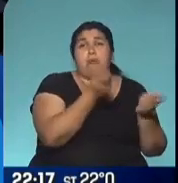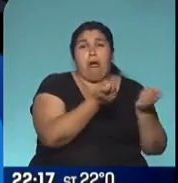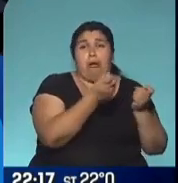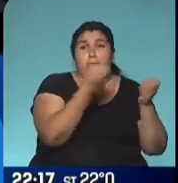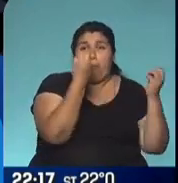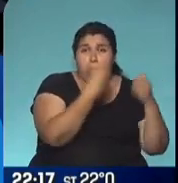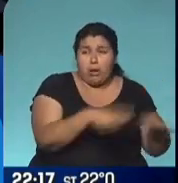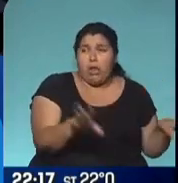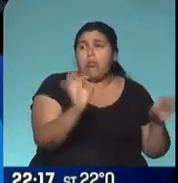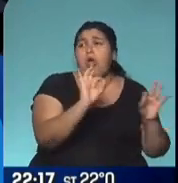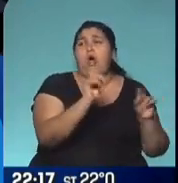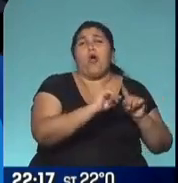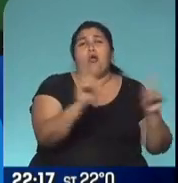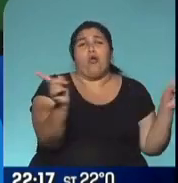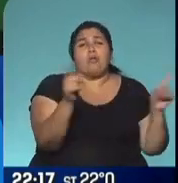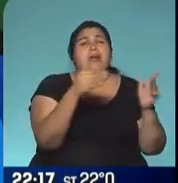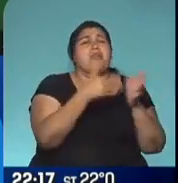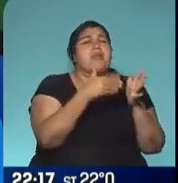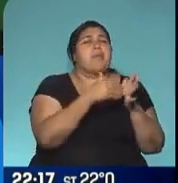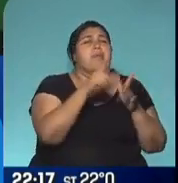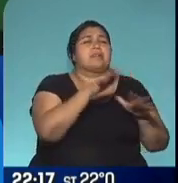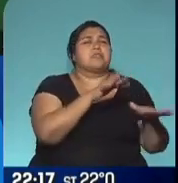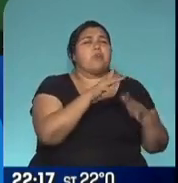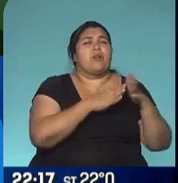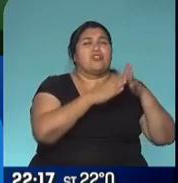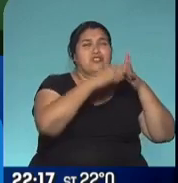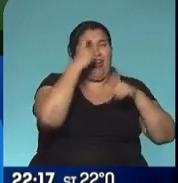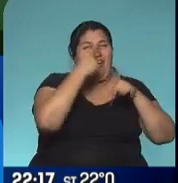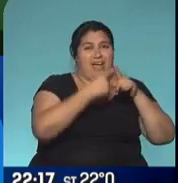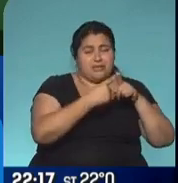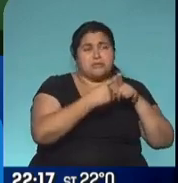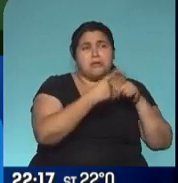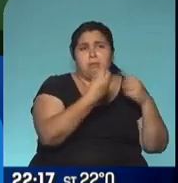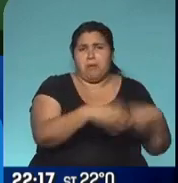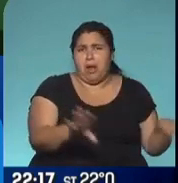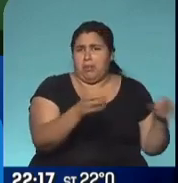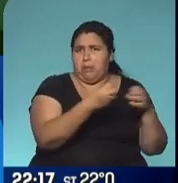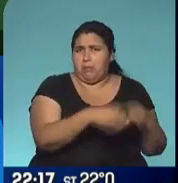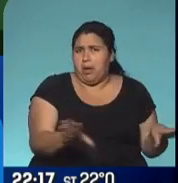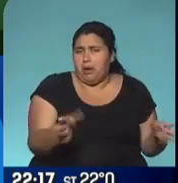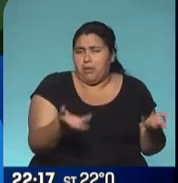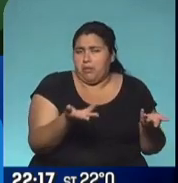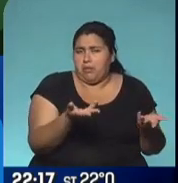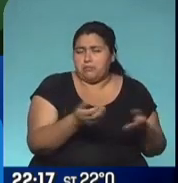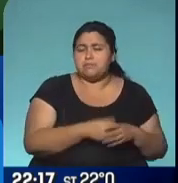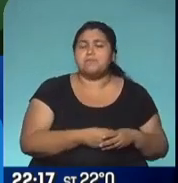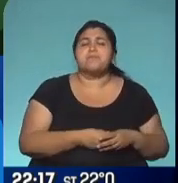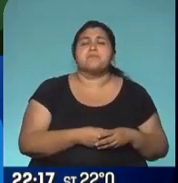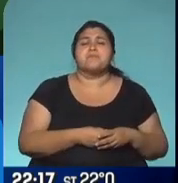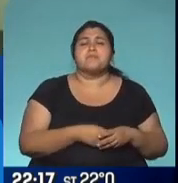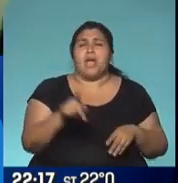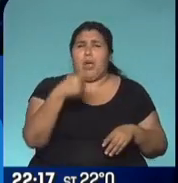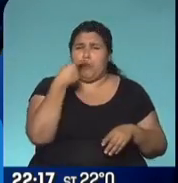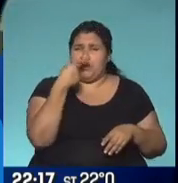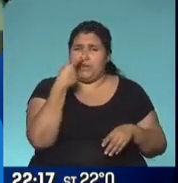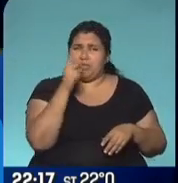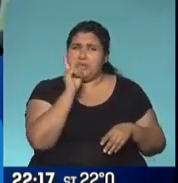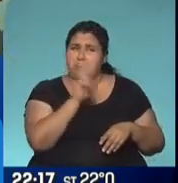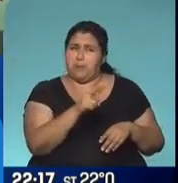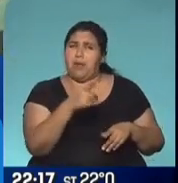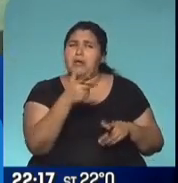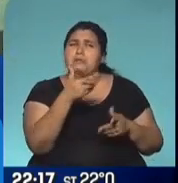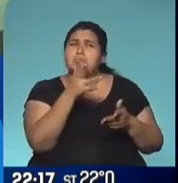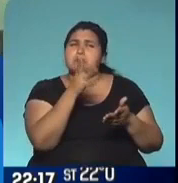Tony Blair, Gordon Brown, etcétera, también pierden. Parece que no hay mucho destino, ¿no? Es interesante también cómo se reconfigura el